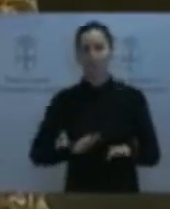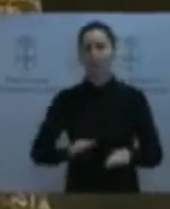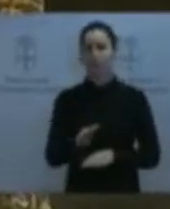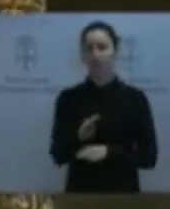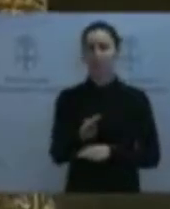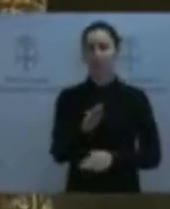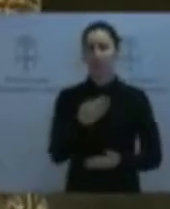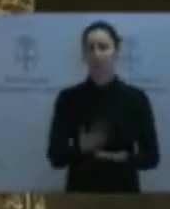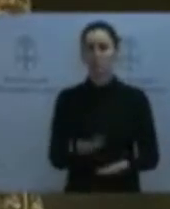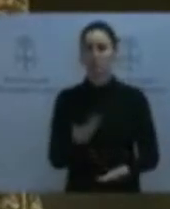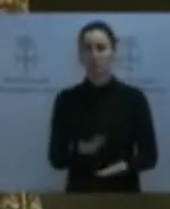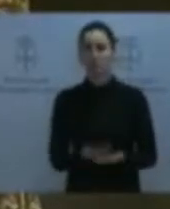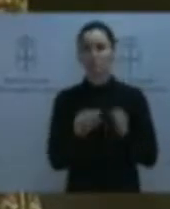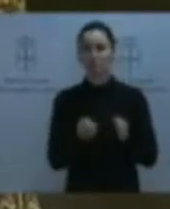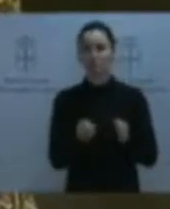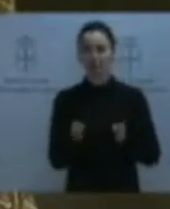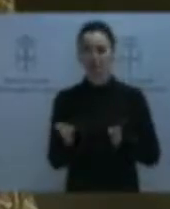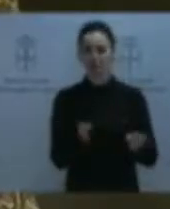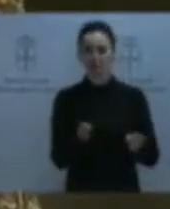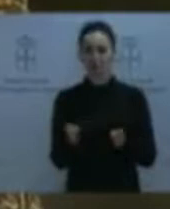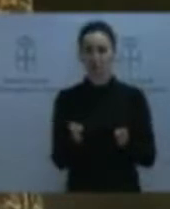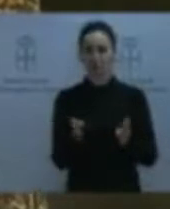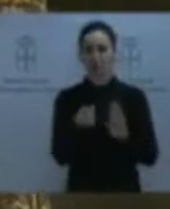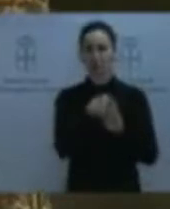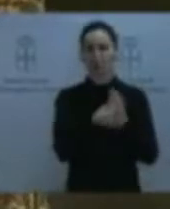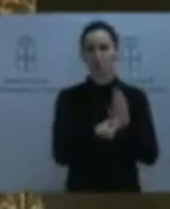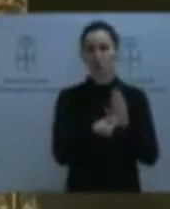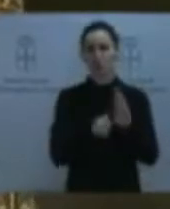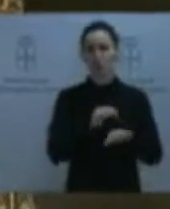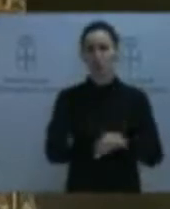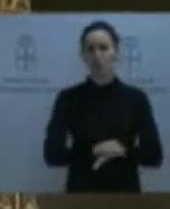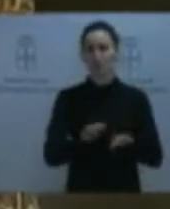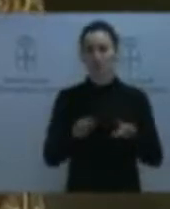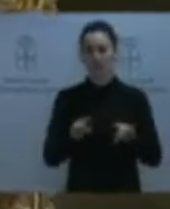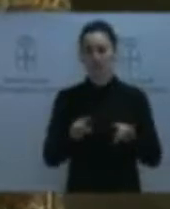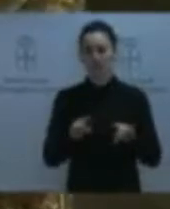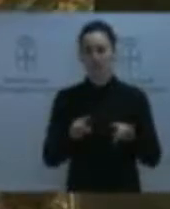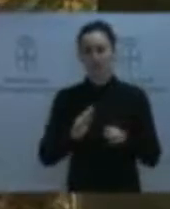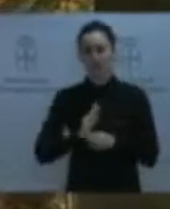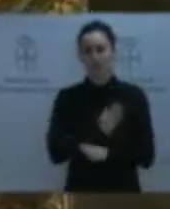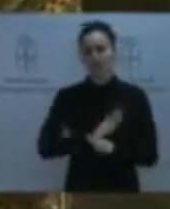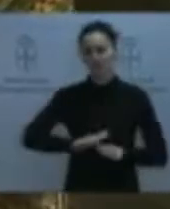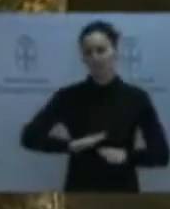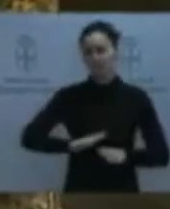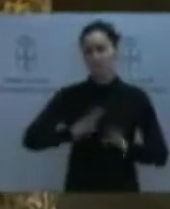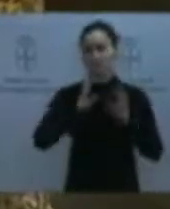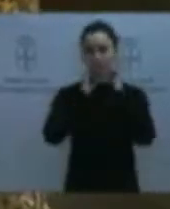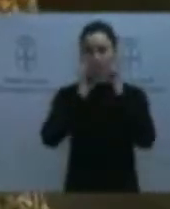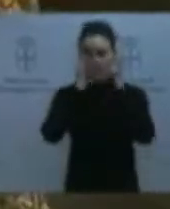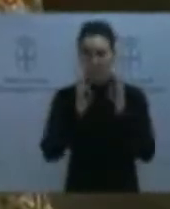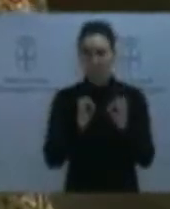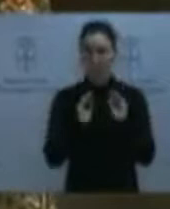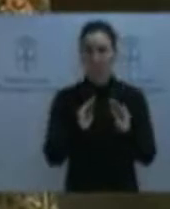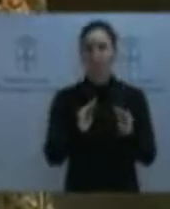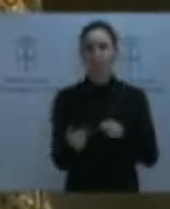en base a un determinado territorio, independientemente de que haya realmente una actividad de pastoreo o no. Pero es que además